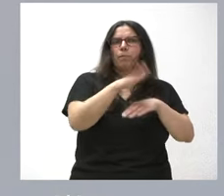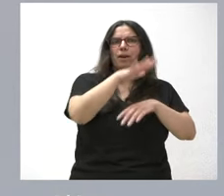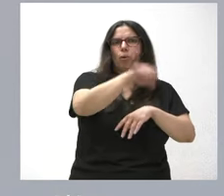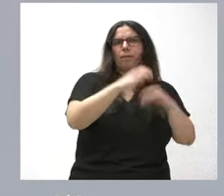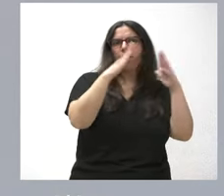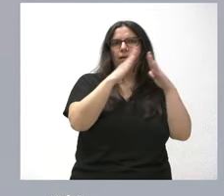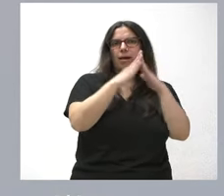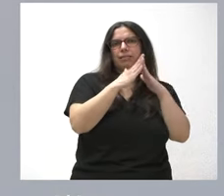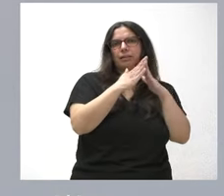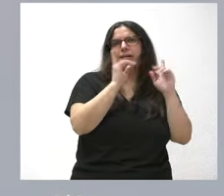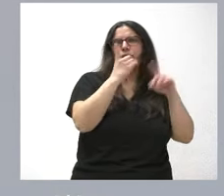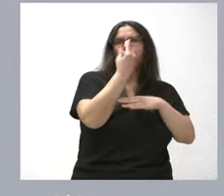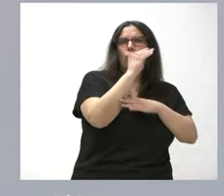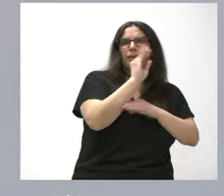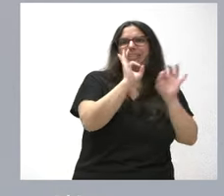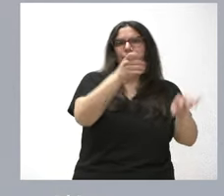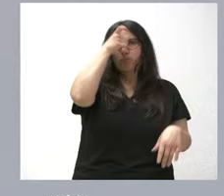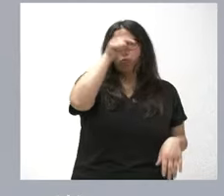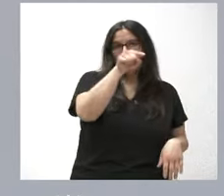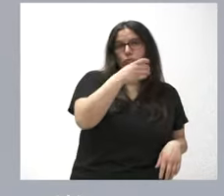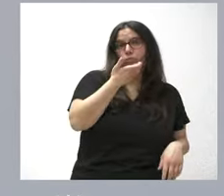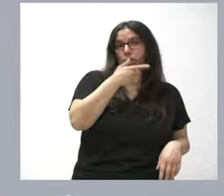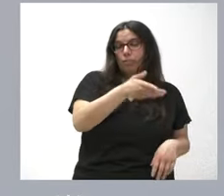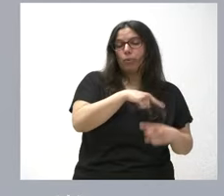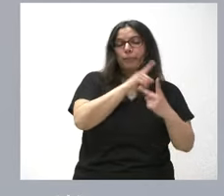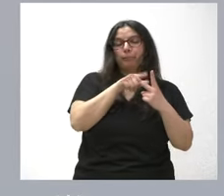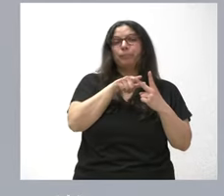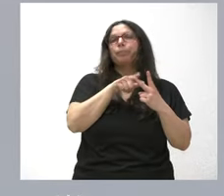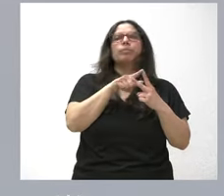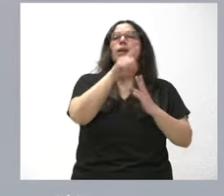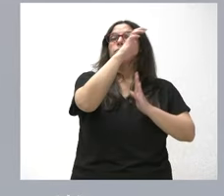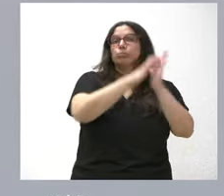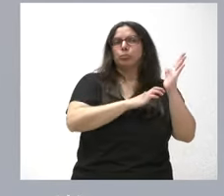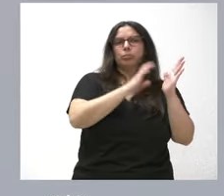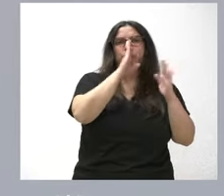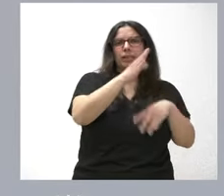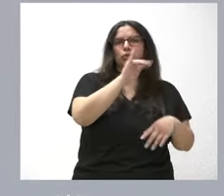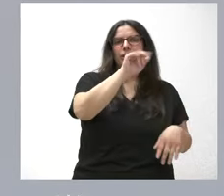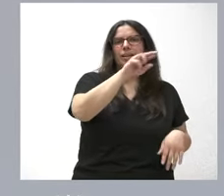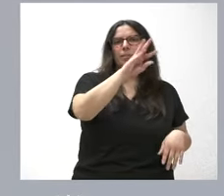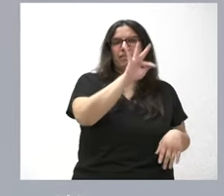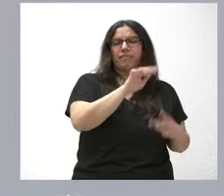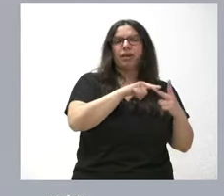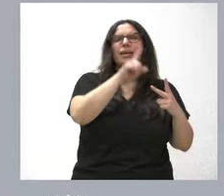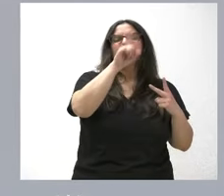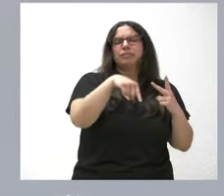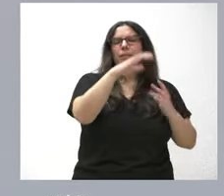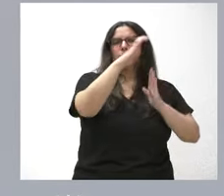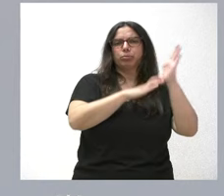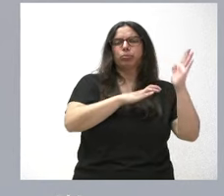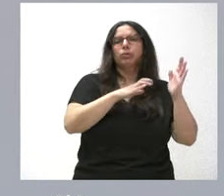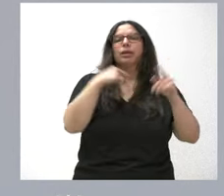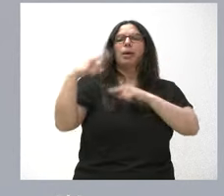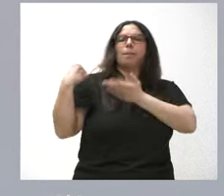por parte de jóvenes y específicamente para el mundo rural, tanto con deducciones en el impuesto sobre la renta de las personas físicas como en el impuesto de